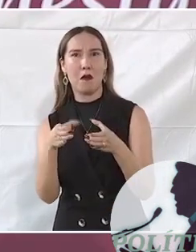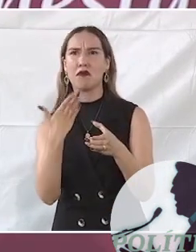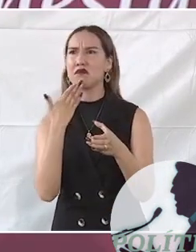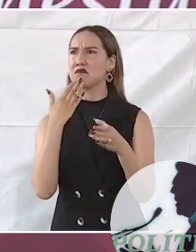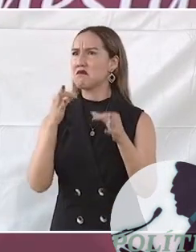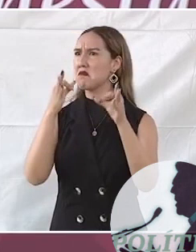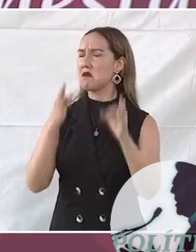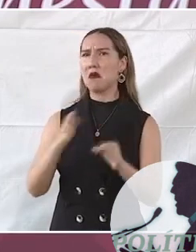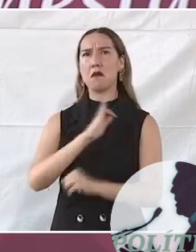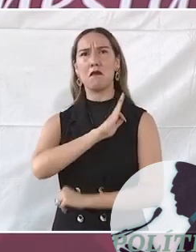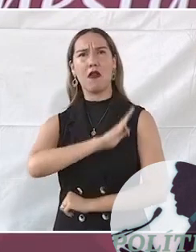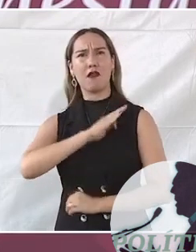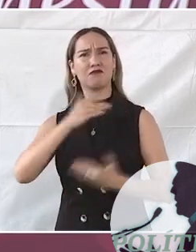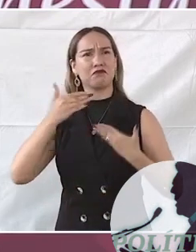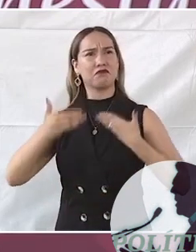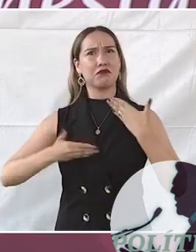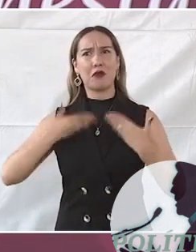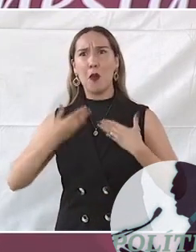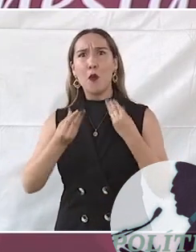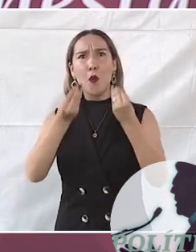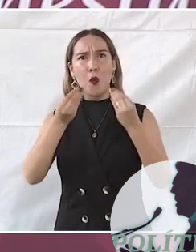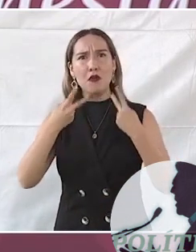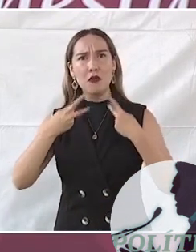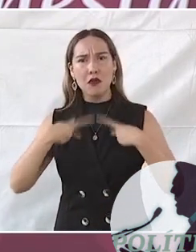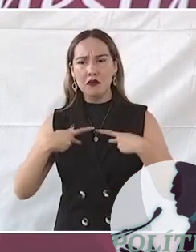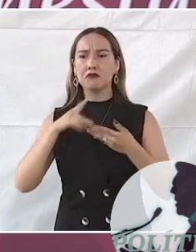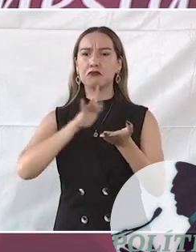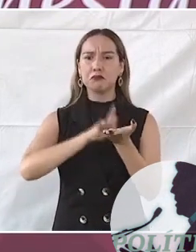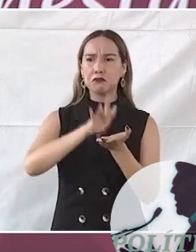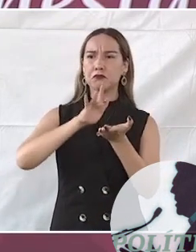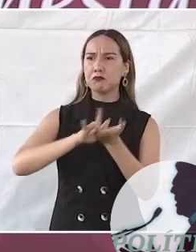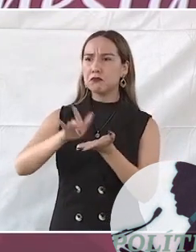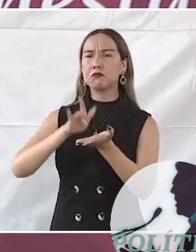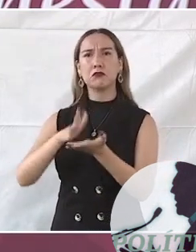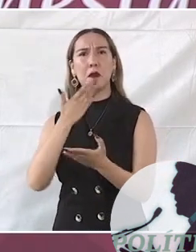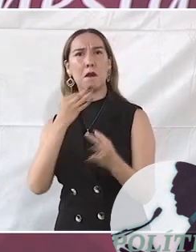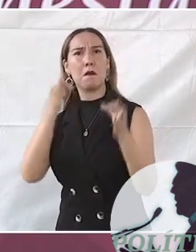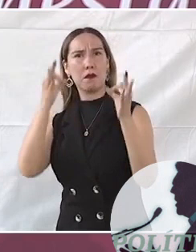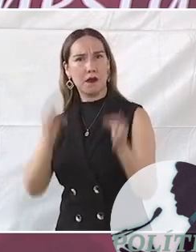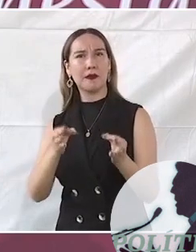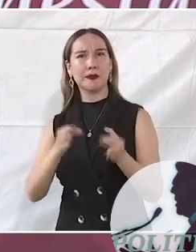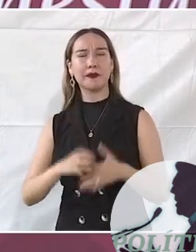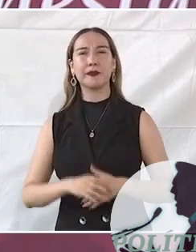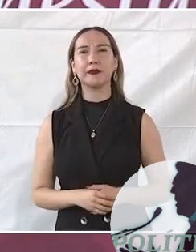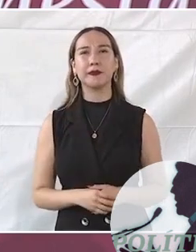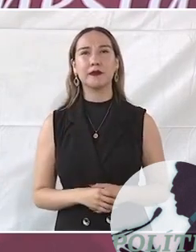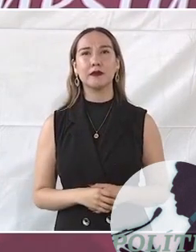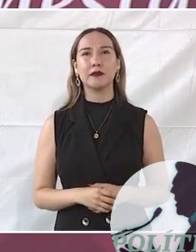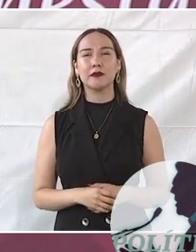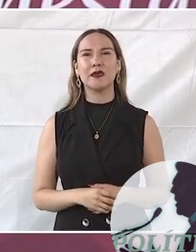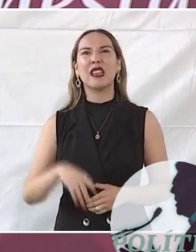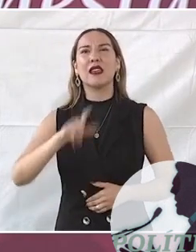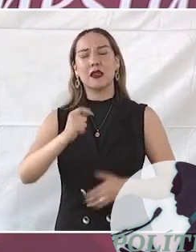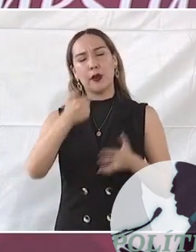satisfechos al comprobar que hay cientos de beneficiarios que están recibiendo sus apoyos de manera directa. Todos estos